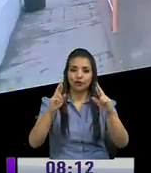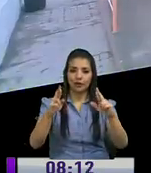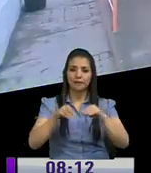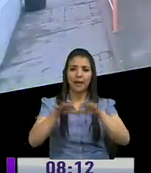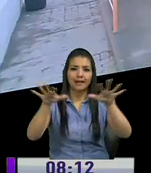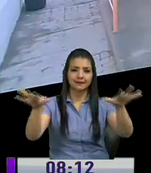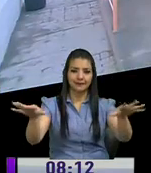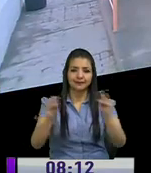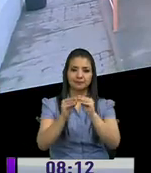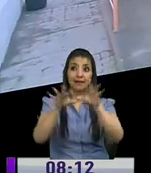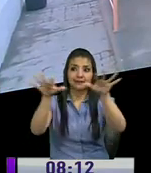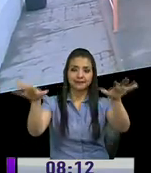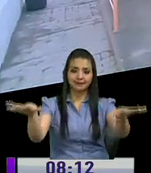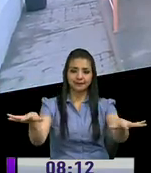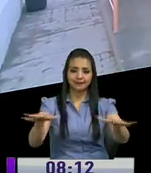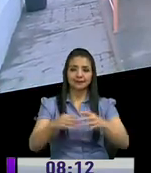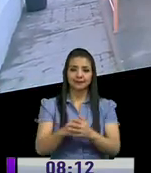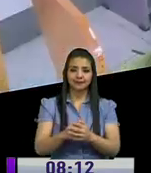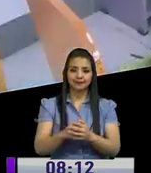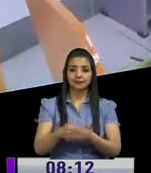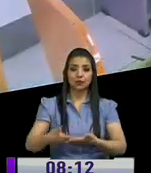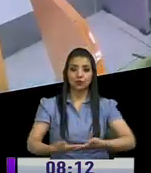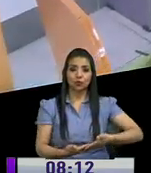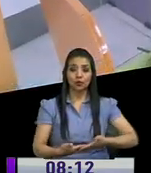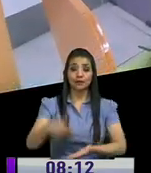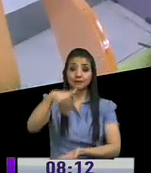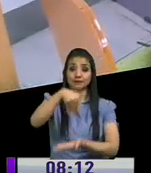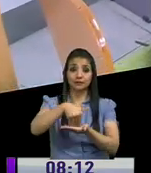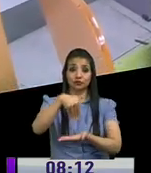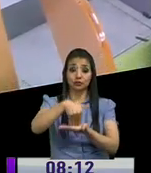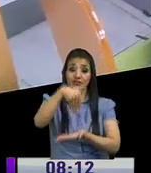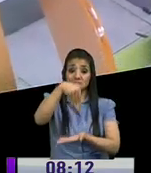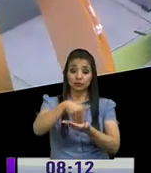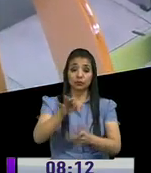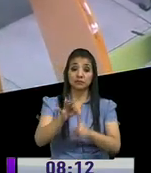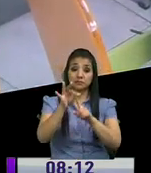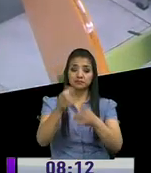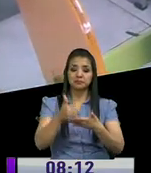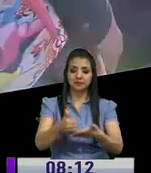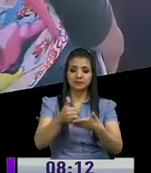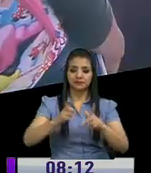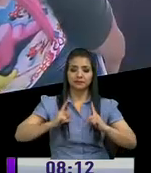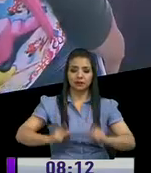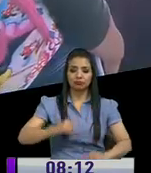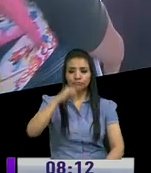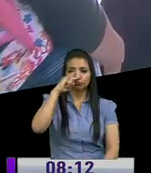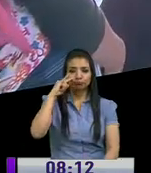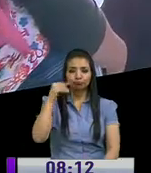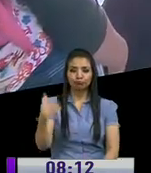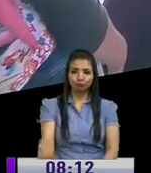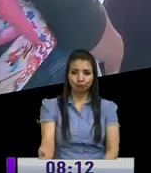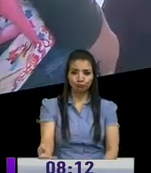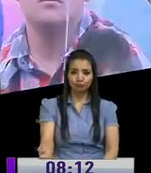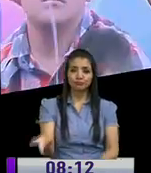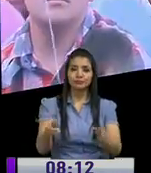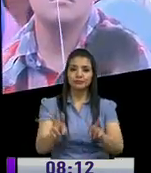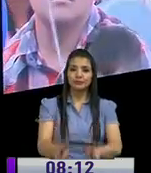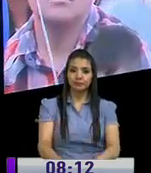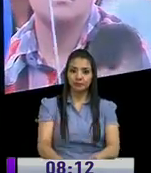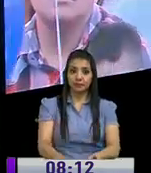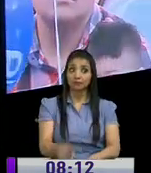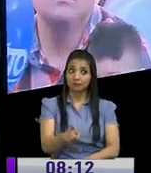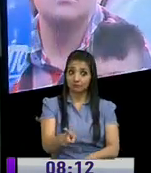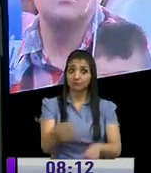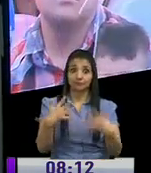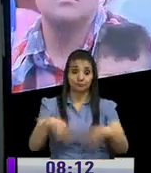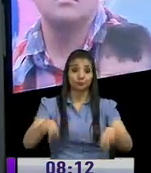más todavía estos centros especializados que benefician la salud de los más pequeñines, pero sobre todo el bolsillo, que